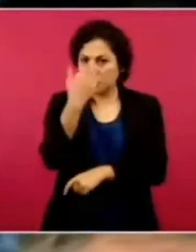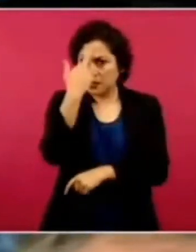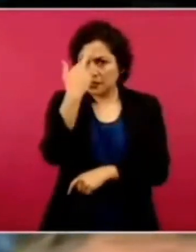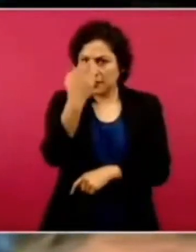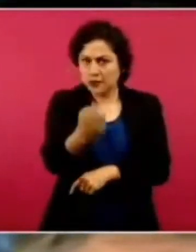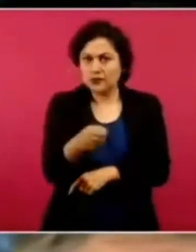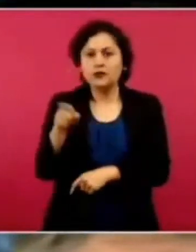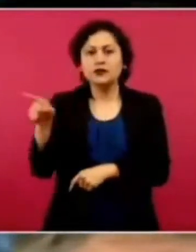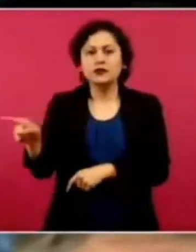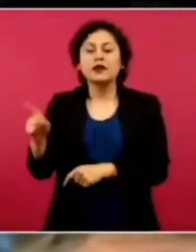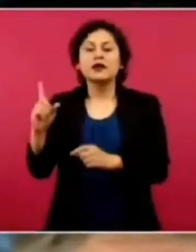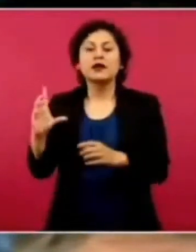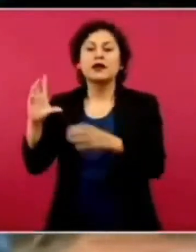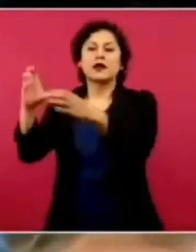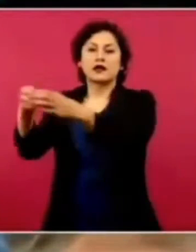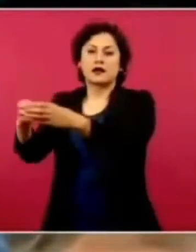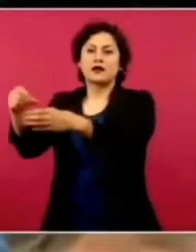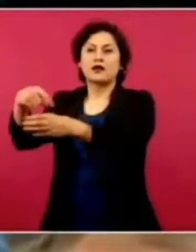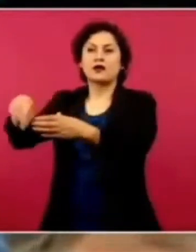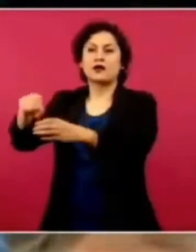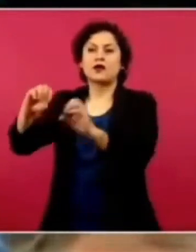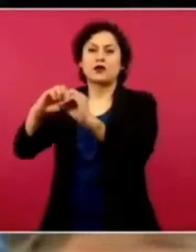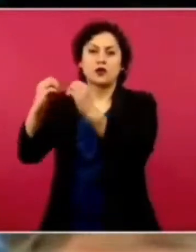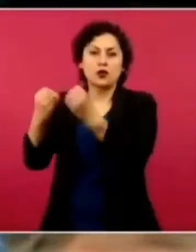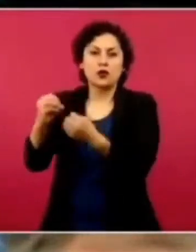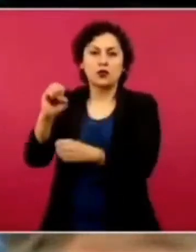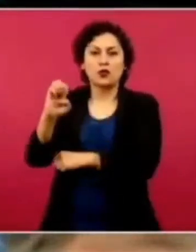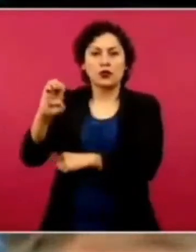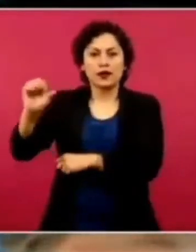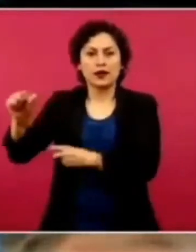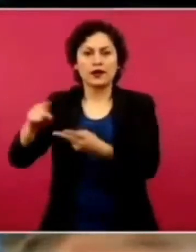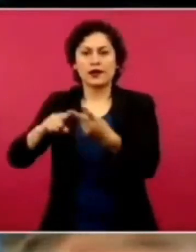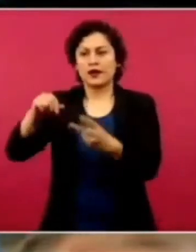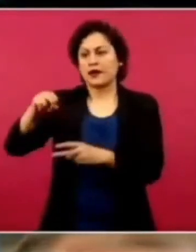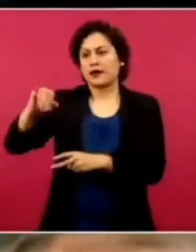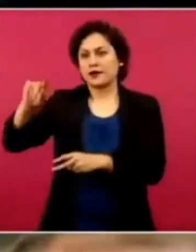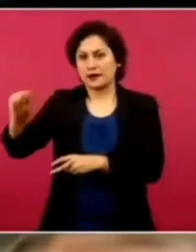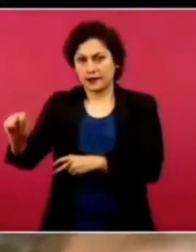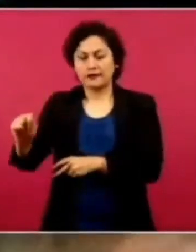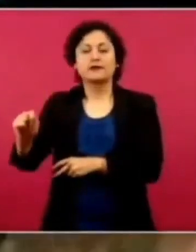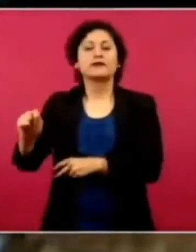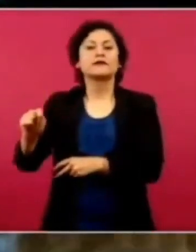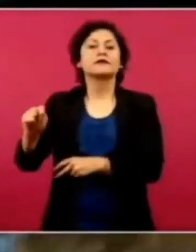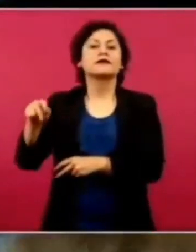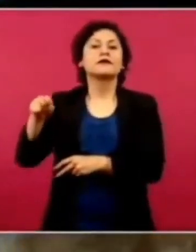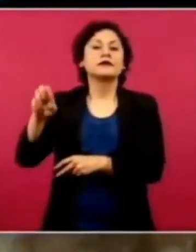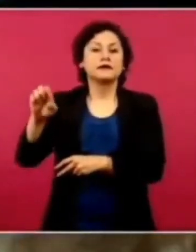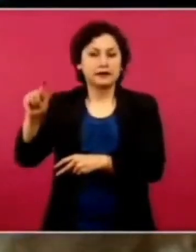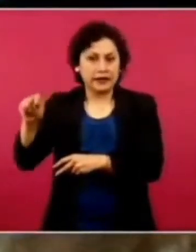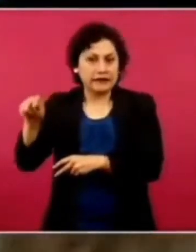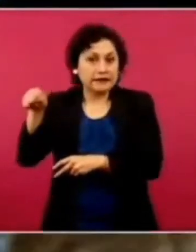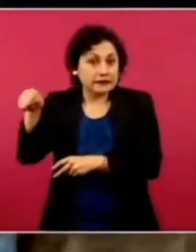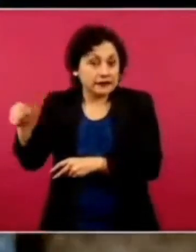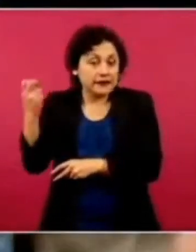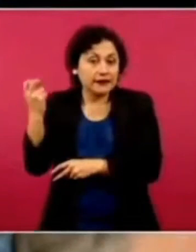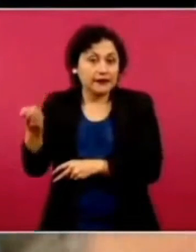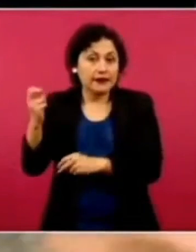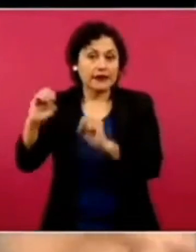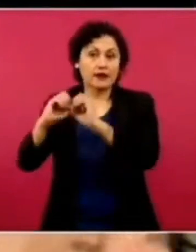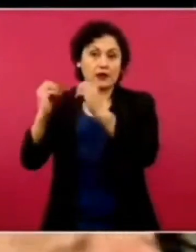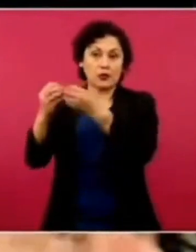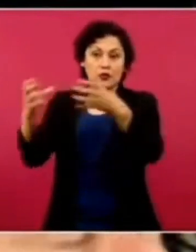organizaciones golpistas como son la oea y la Net en el caso de la Net pues nada más recordar que esta